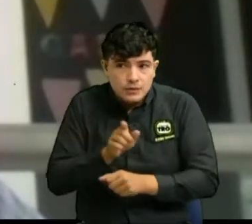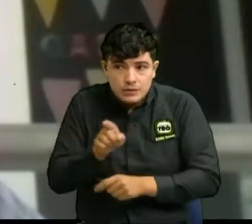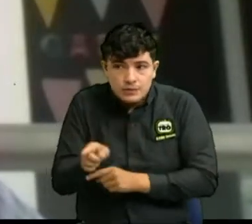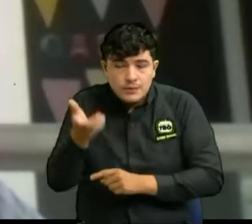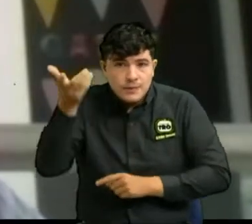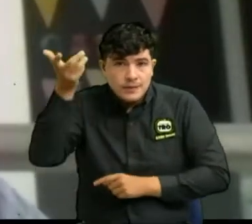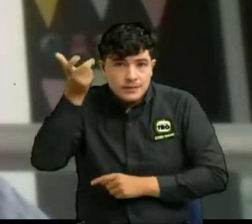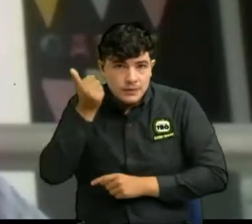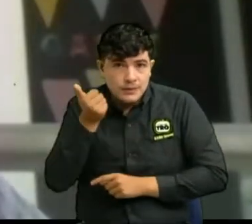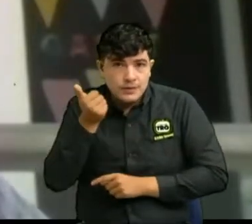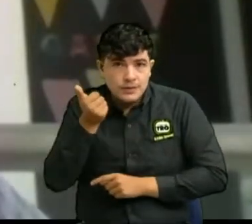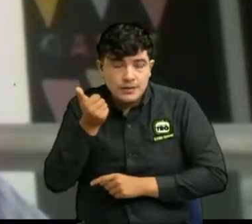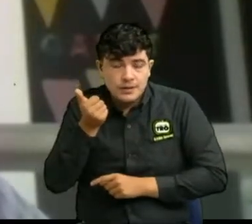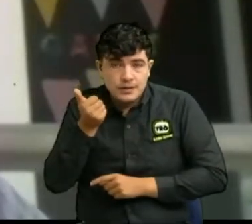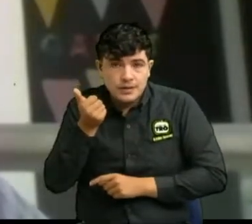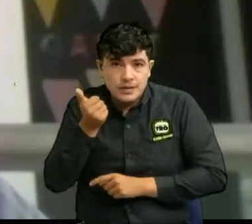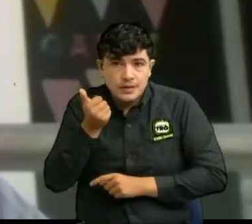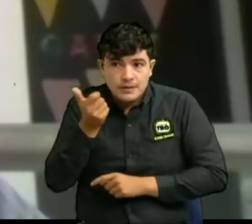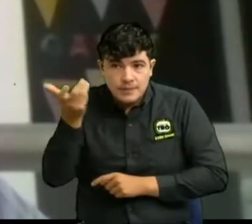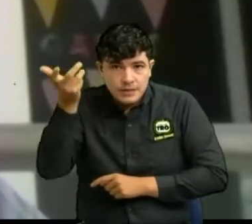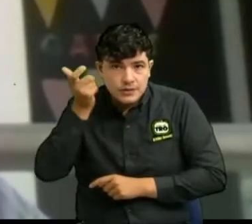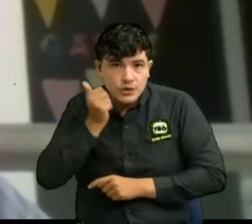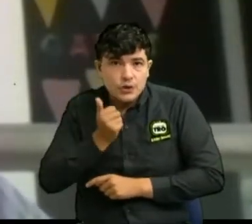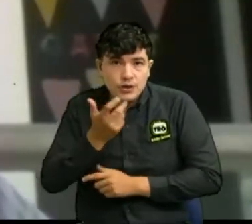con el salario,